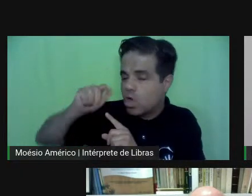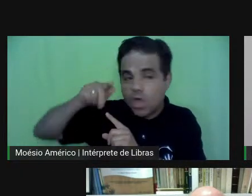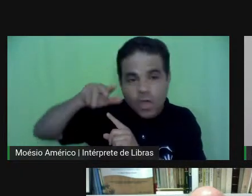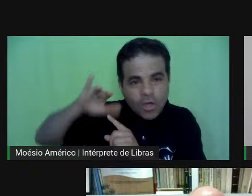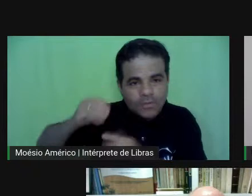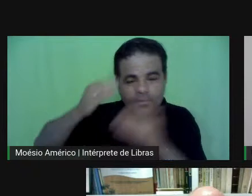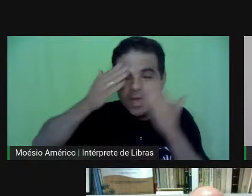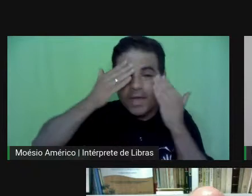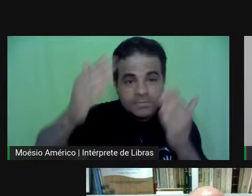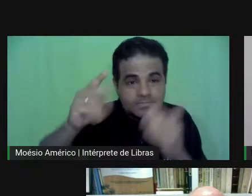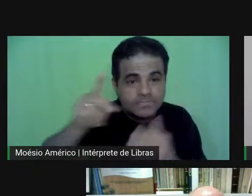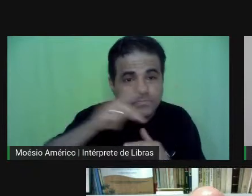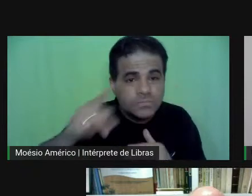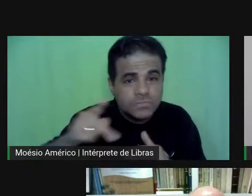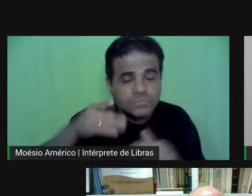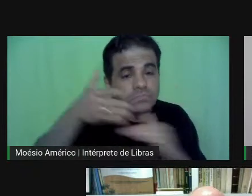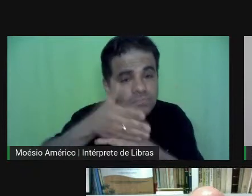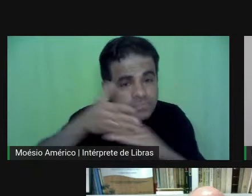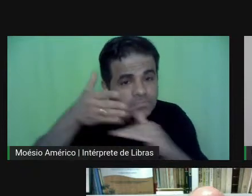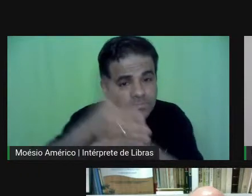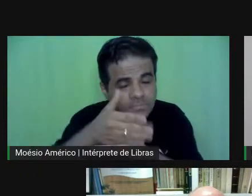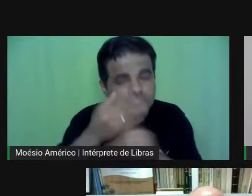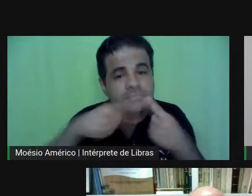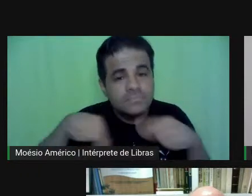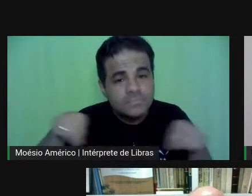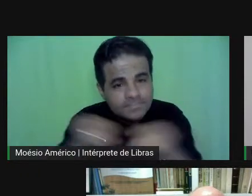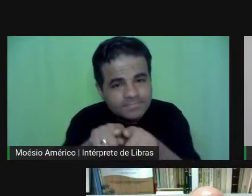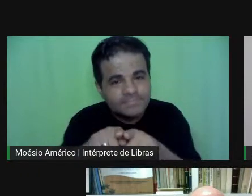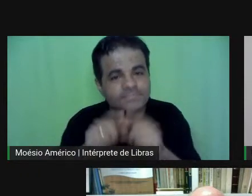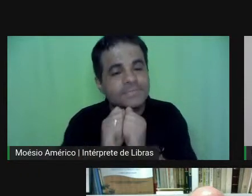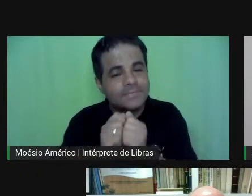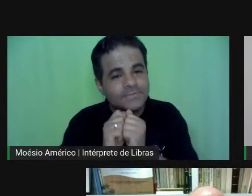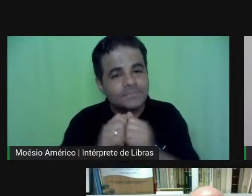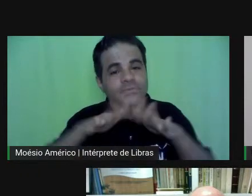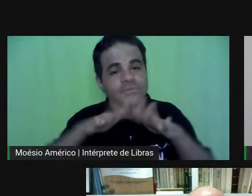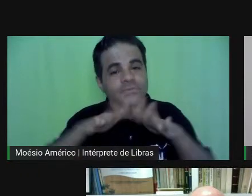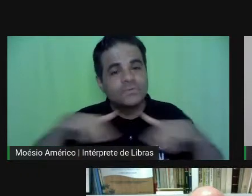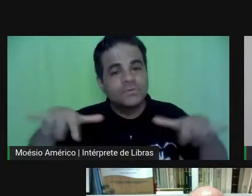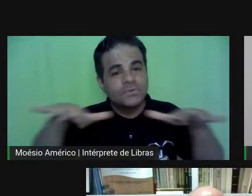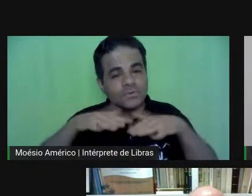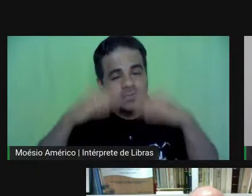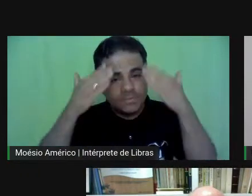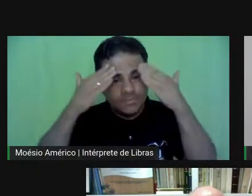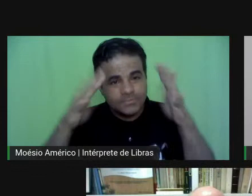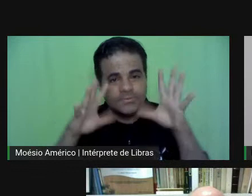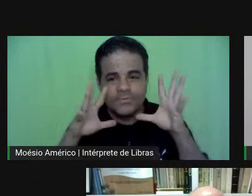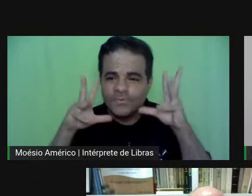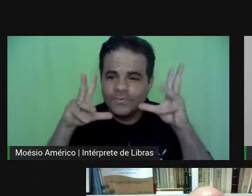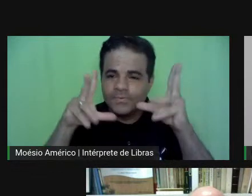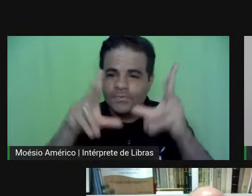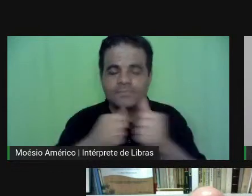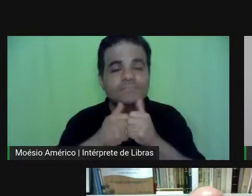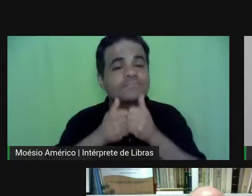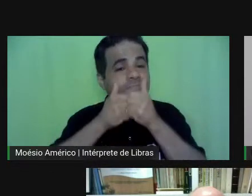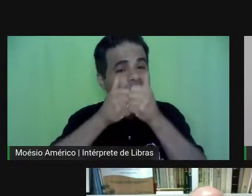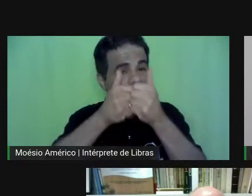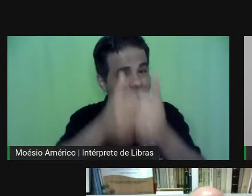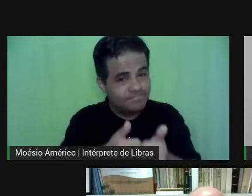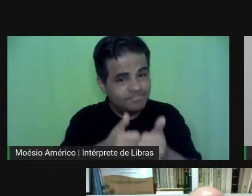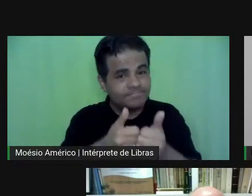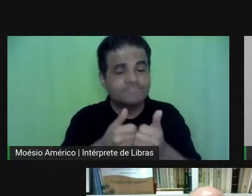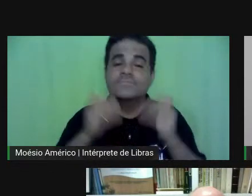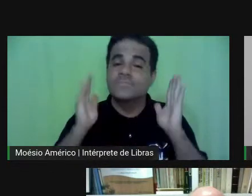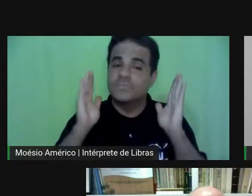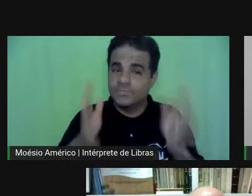profesores que estaban aquí participó del aniversario como fundación javier subir y a todos los que nos acompañaron y que ya